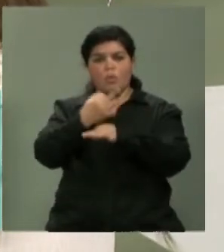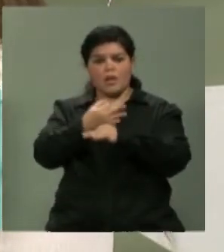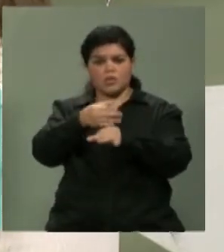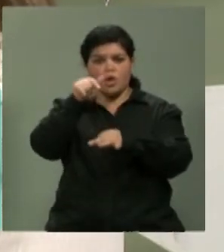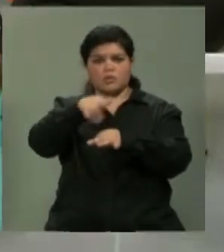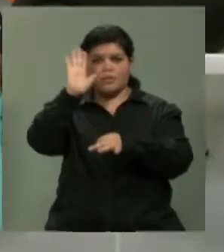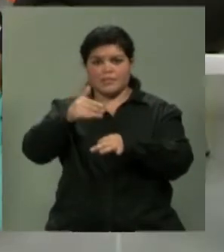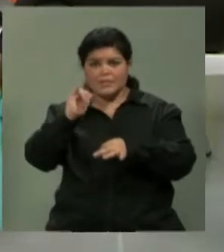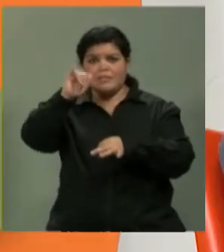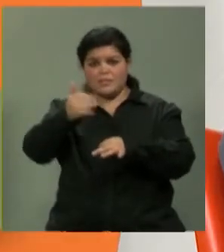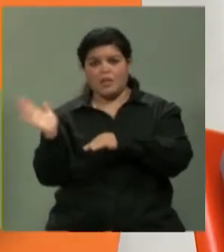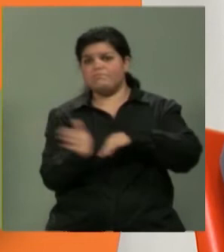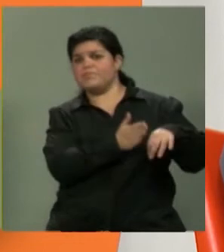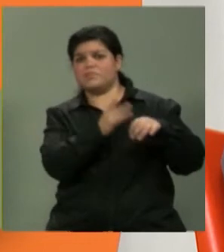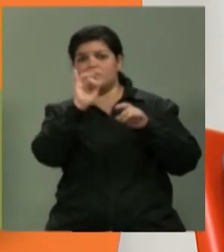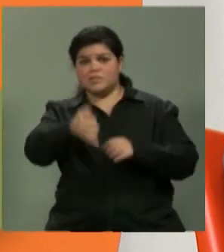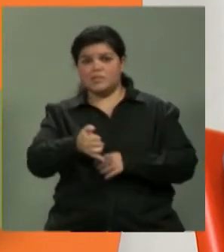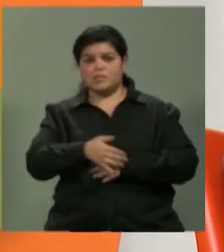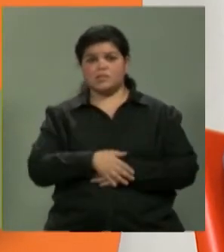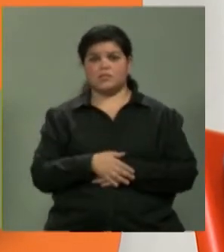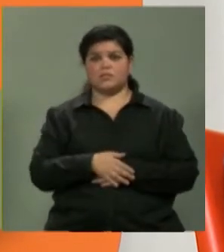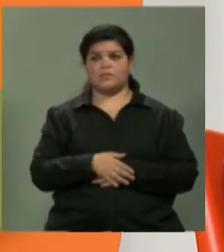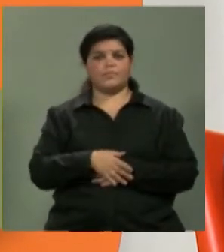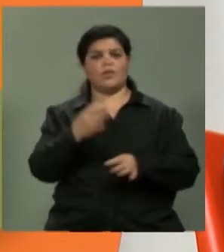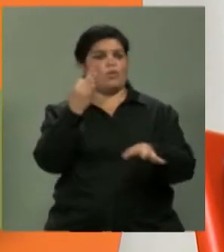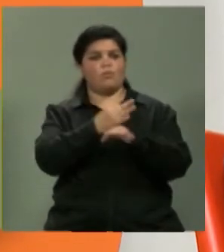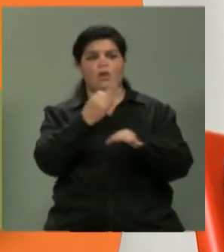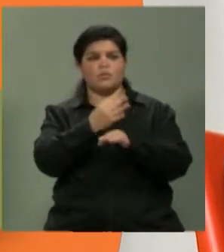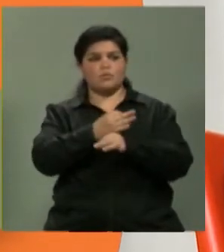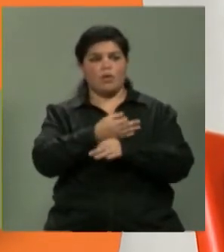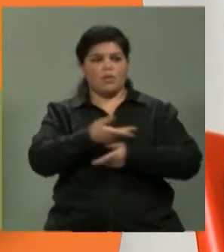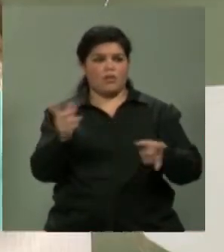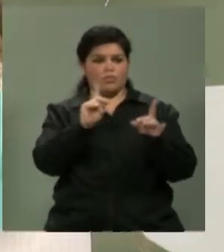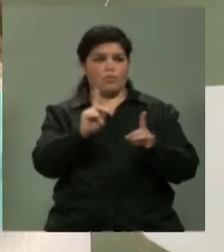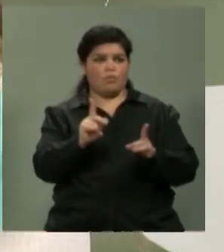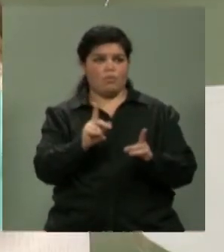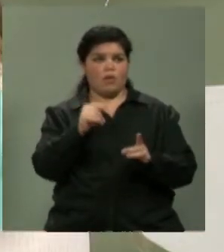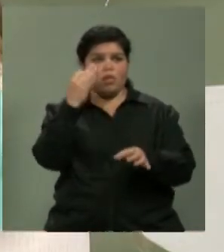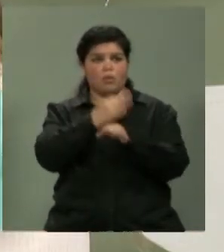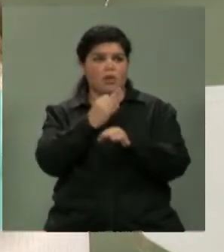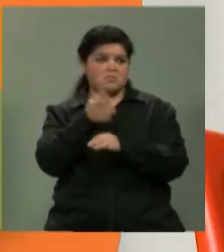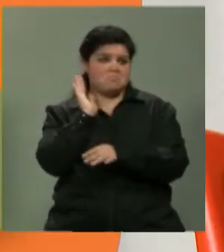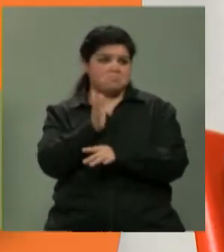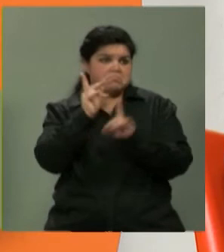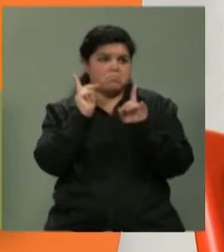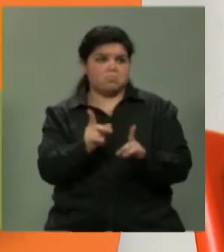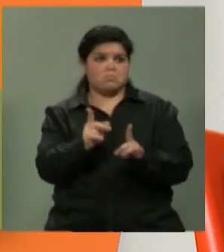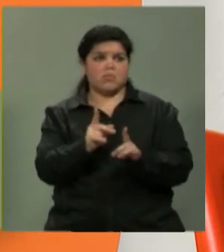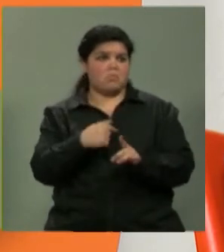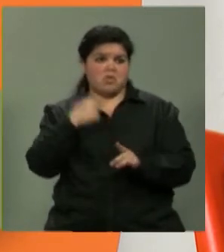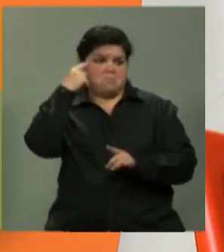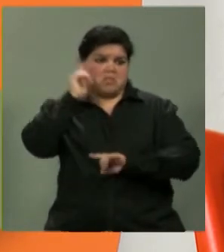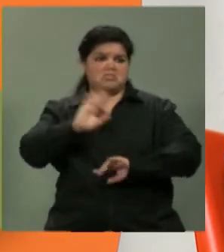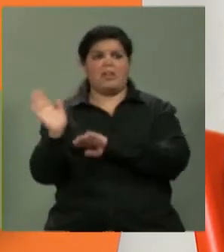de lado. Pero no se está dejando de lado porque la edad se amplíe. No se está dejando de lado y tampoco me parece que se esté dejando de lado,